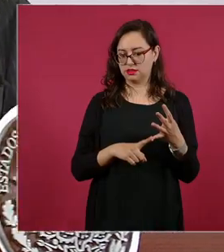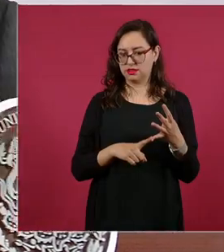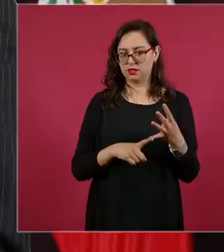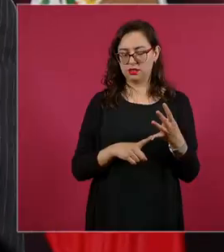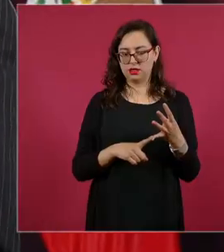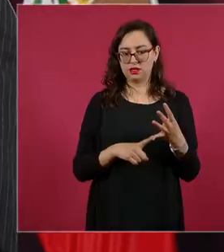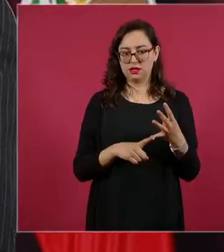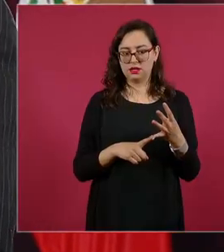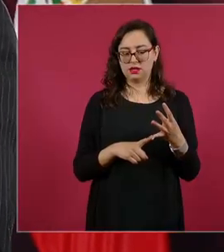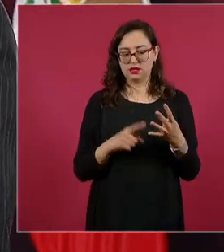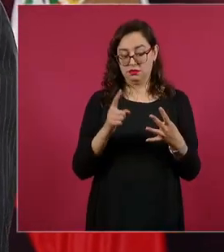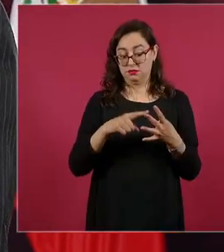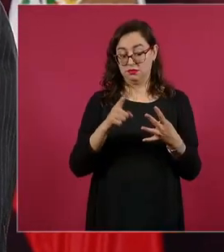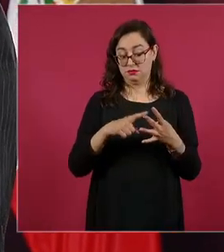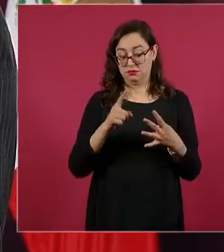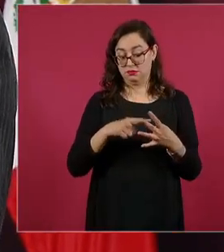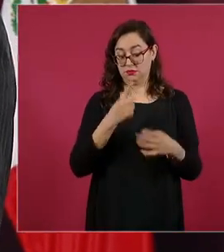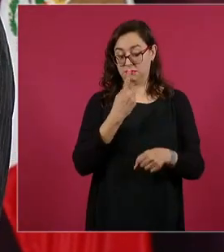universal